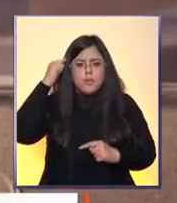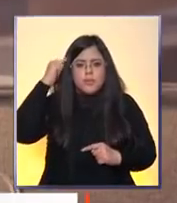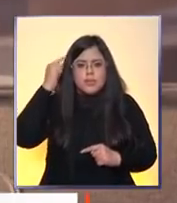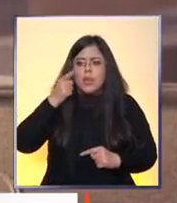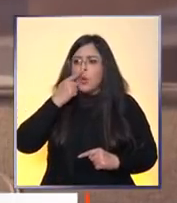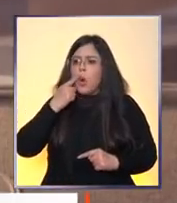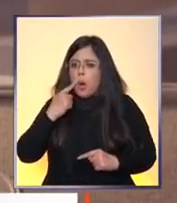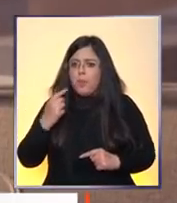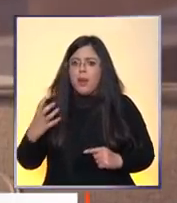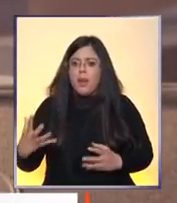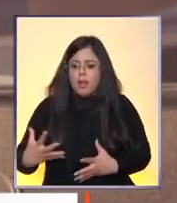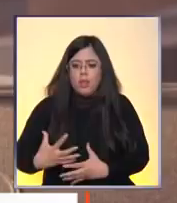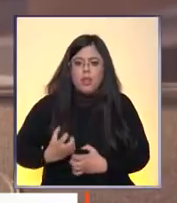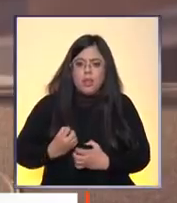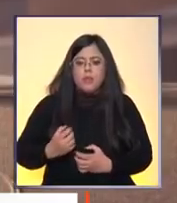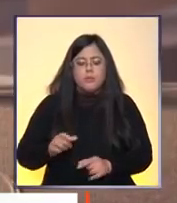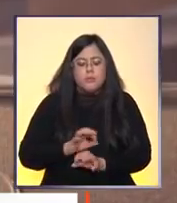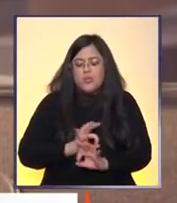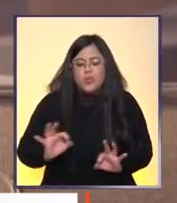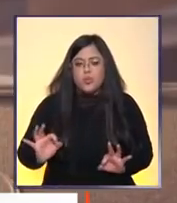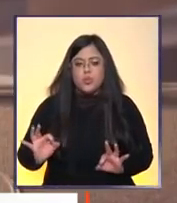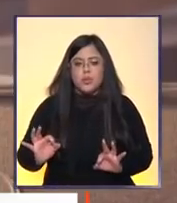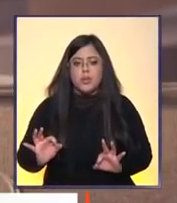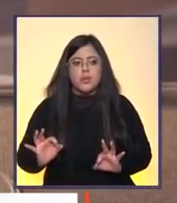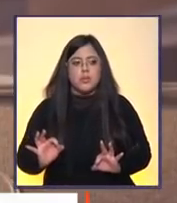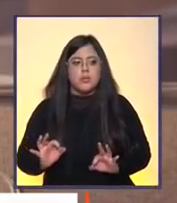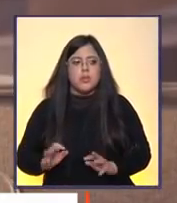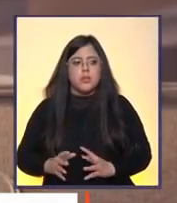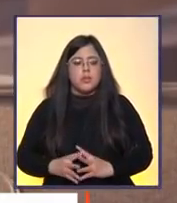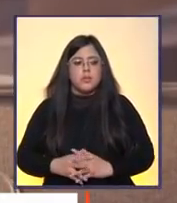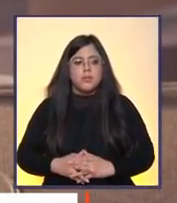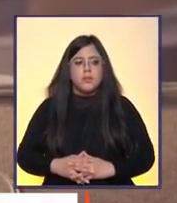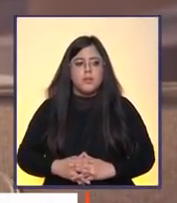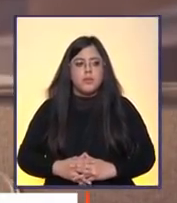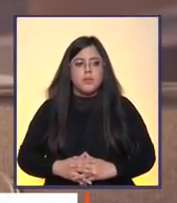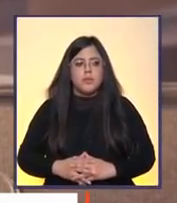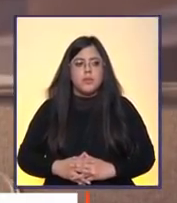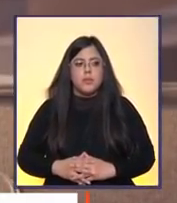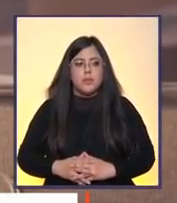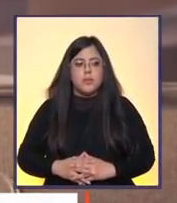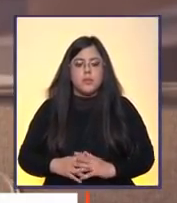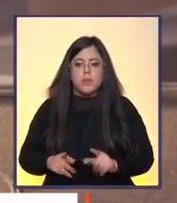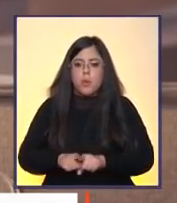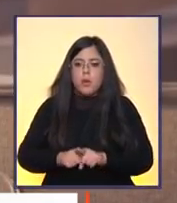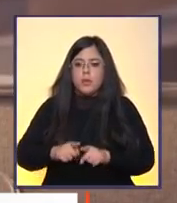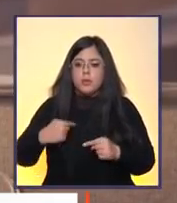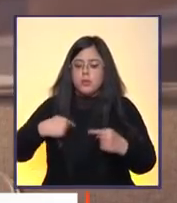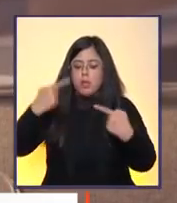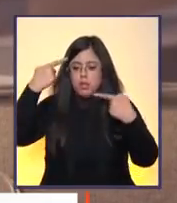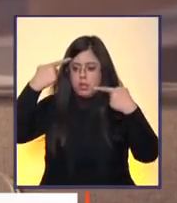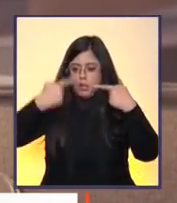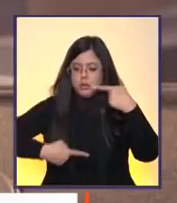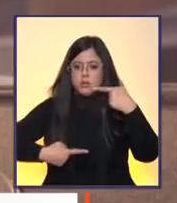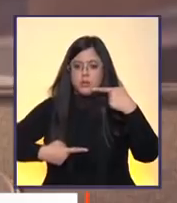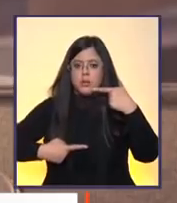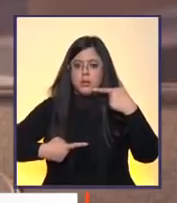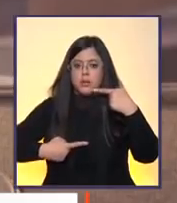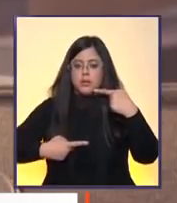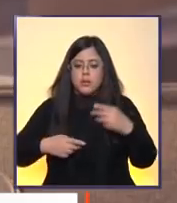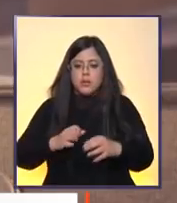de hacerlo. Y además que no me dejó totalmente descolocada, entonces no fui capaz de